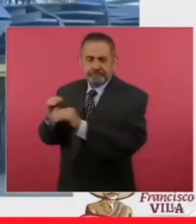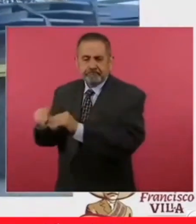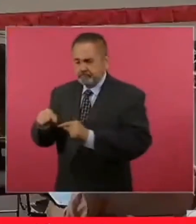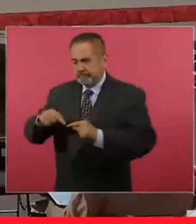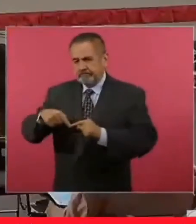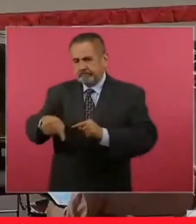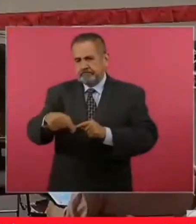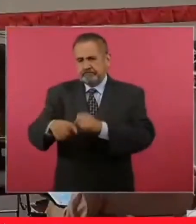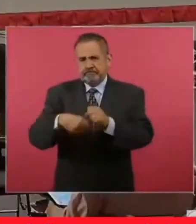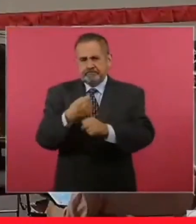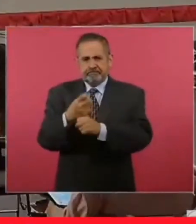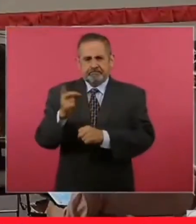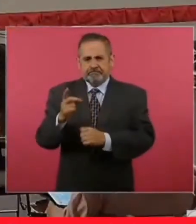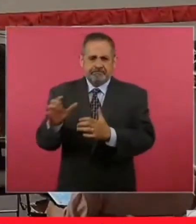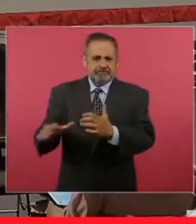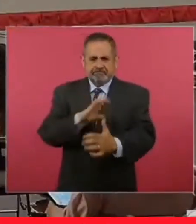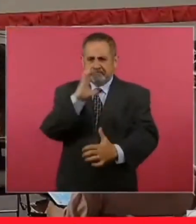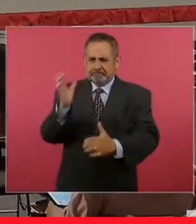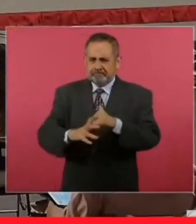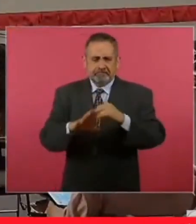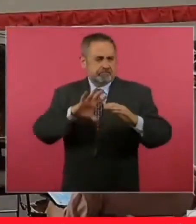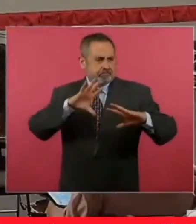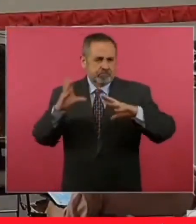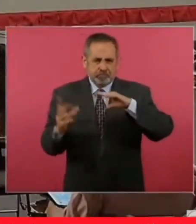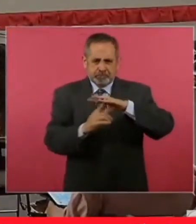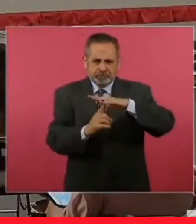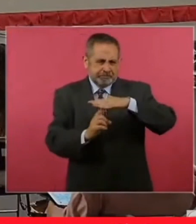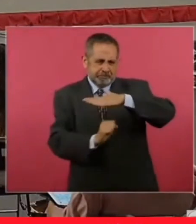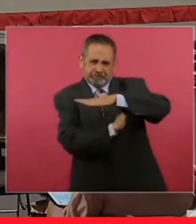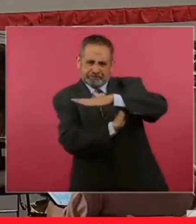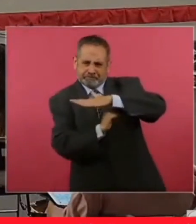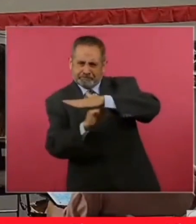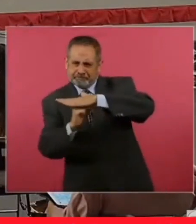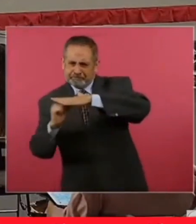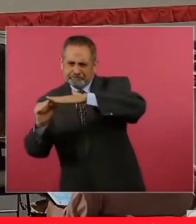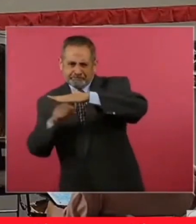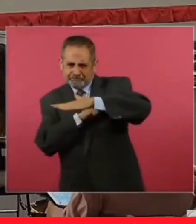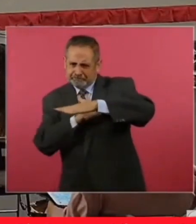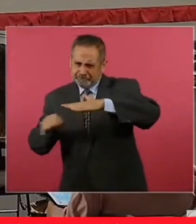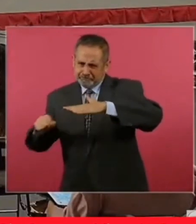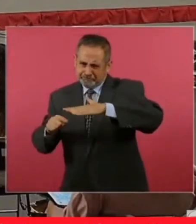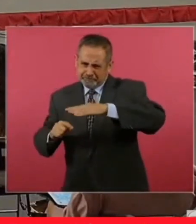año a la totalidad de los claros reforzados. Adelante.